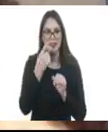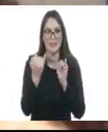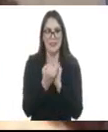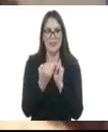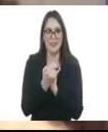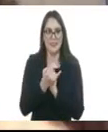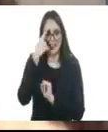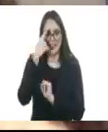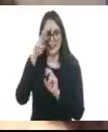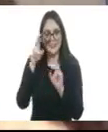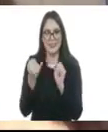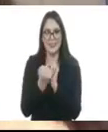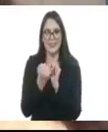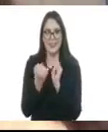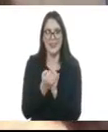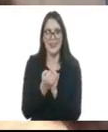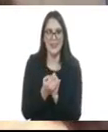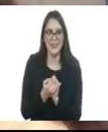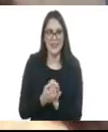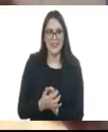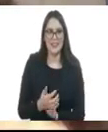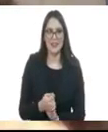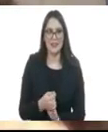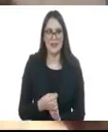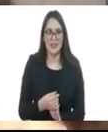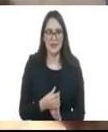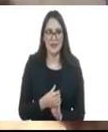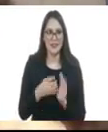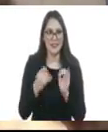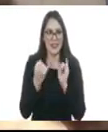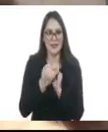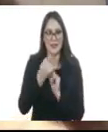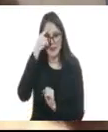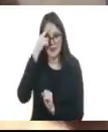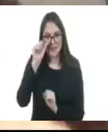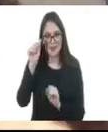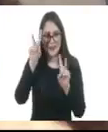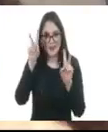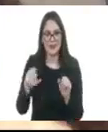palabra menstruación, que de repente no es tan fácil de